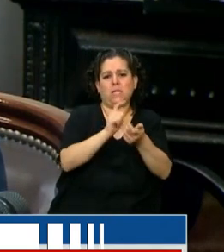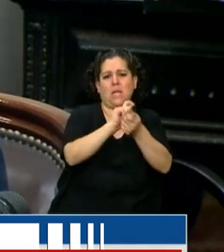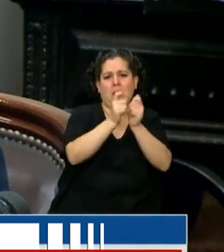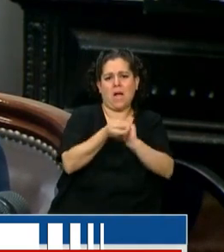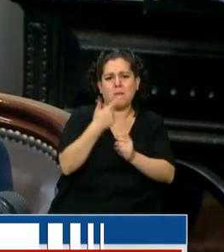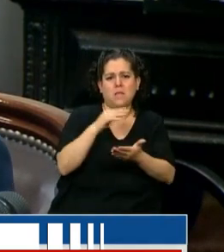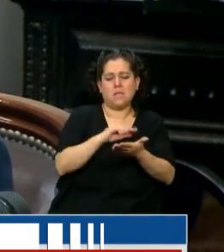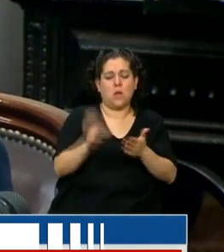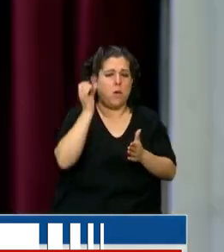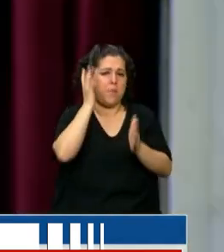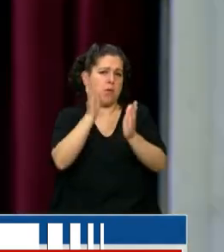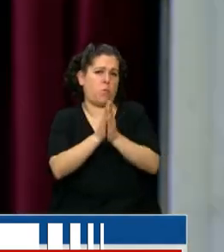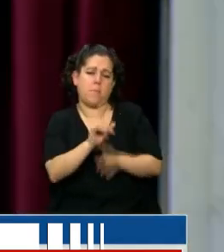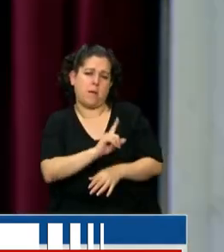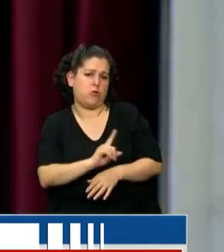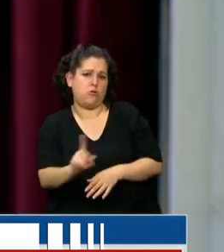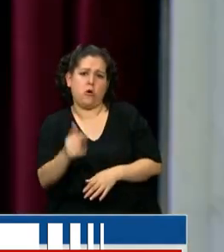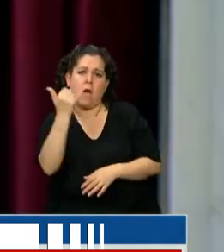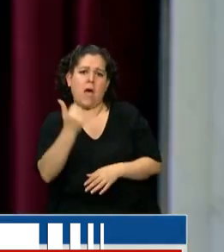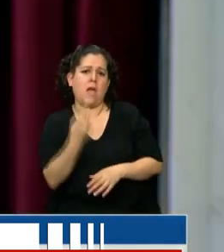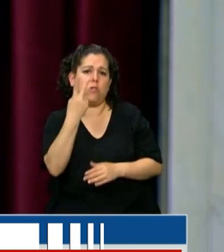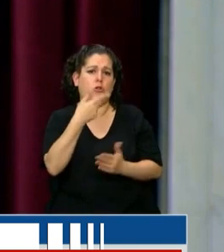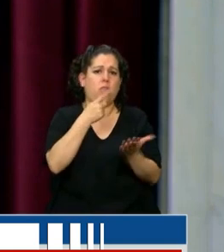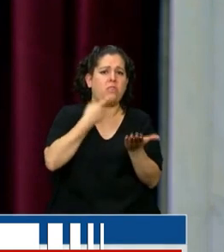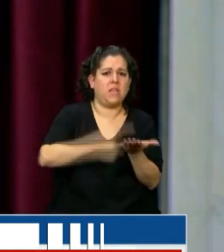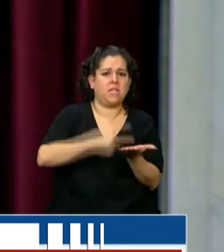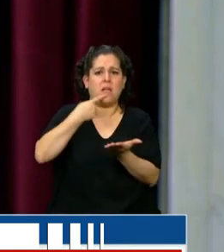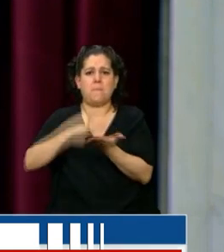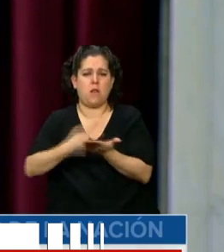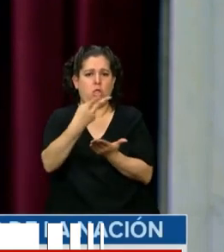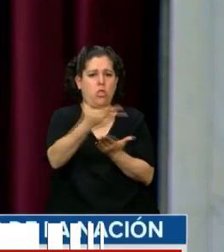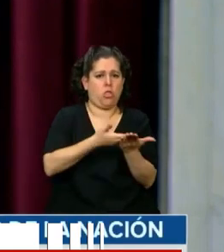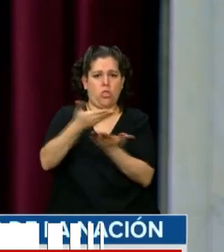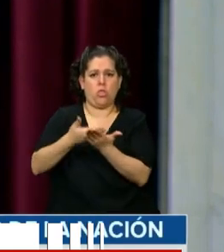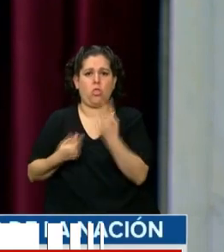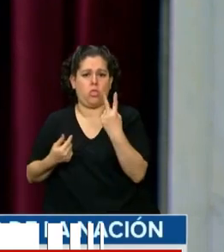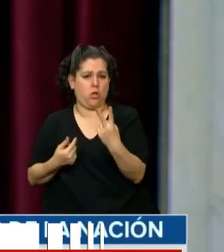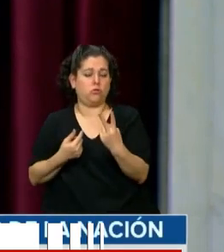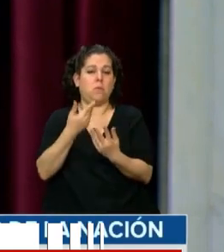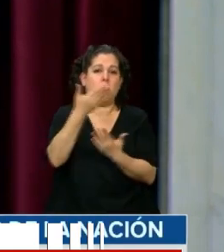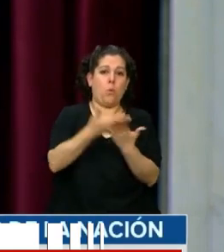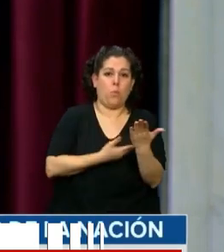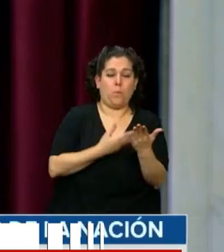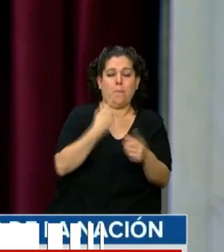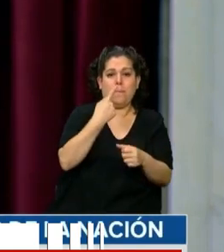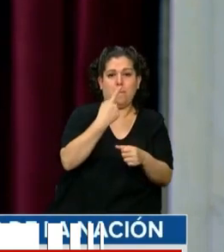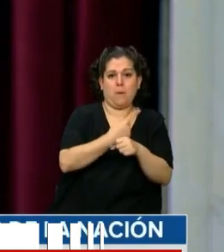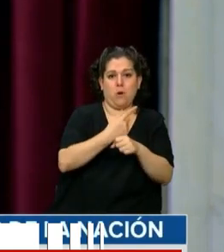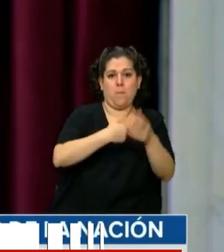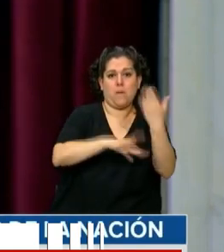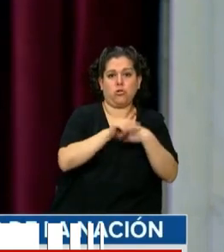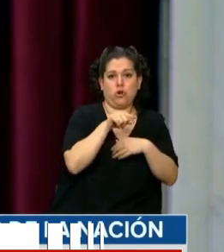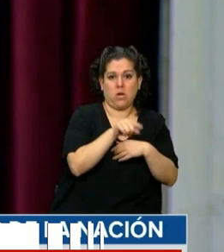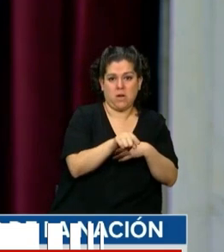inmueble en alquiler y, lamentablemente, el inquilino no va a tener alternativas de alquiler, la única que le va a estar quedando es volver a vivir con sus padres o con su